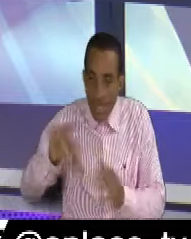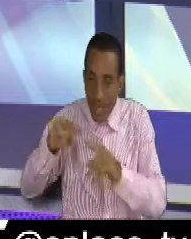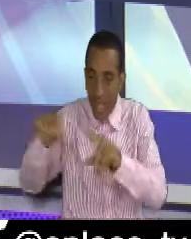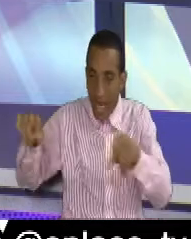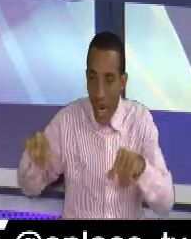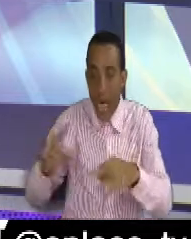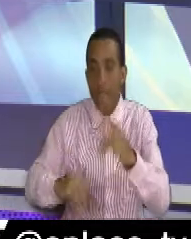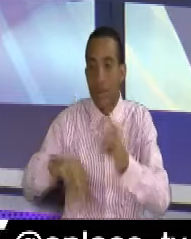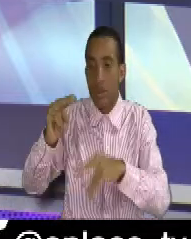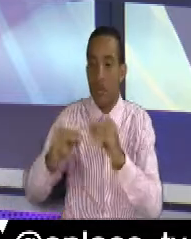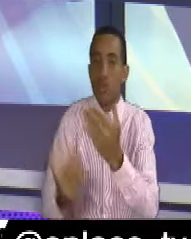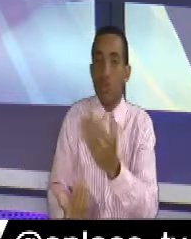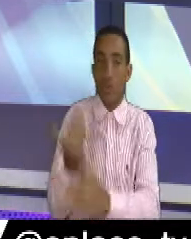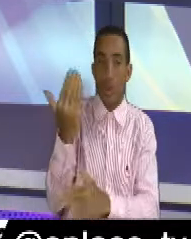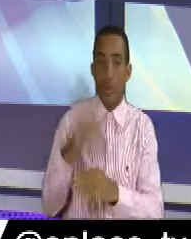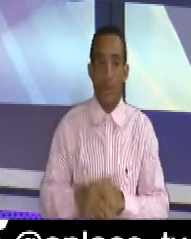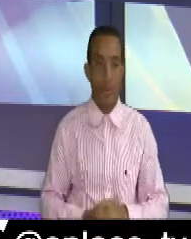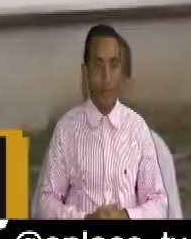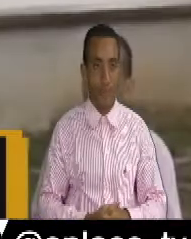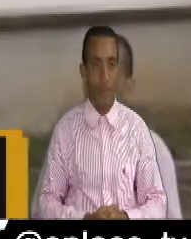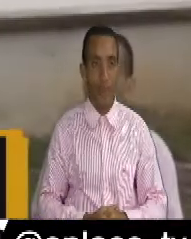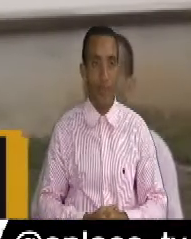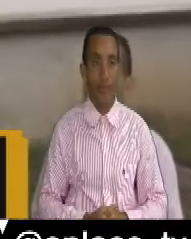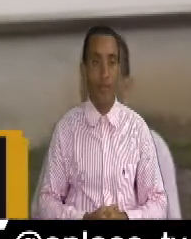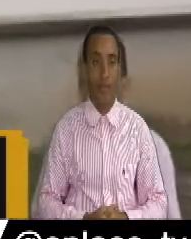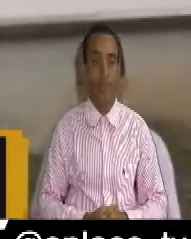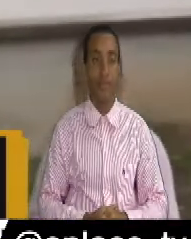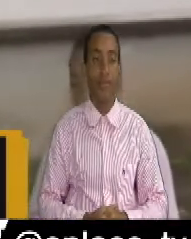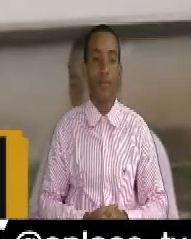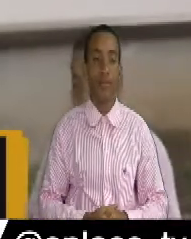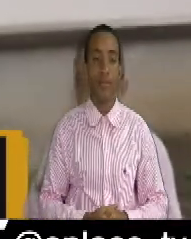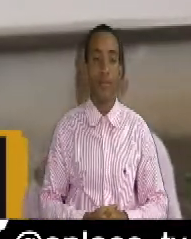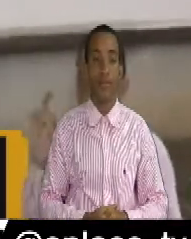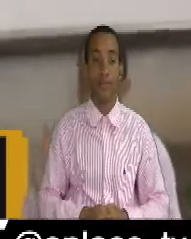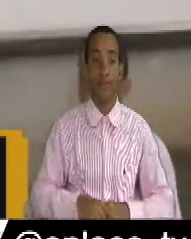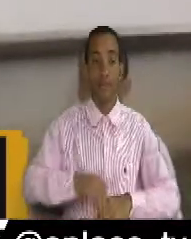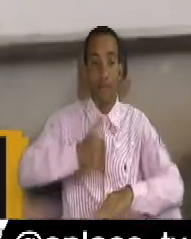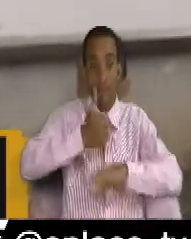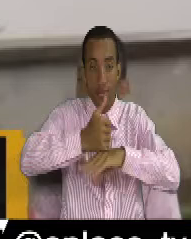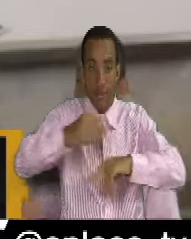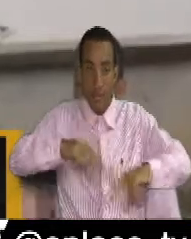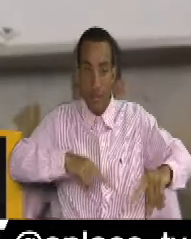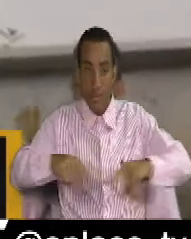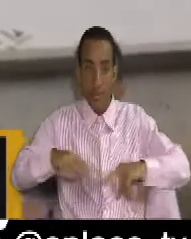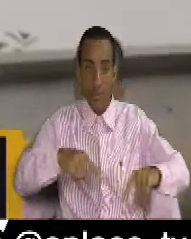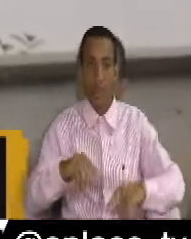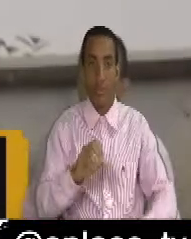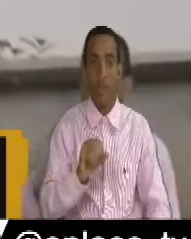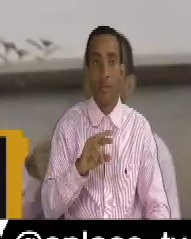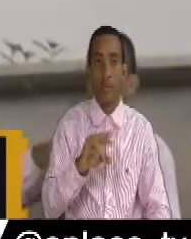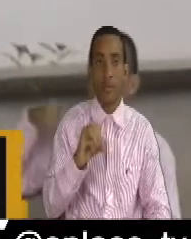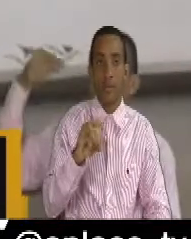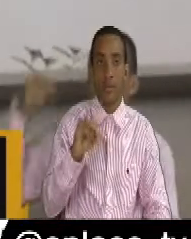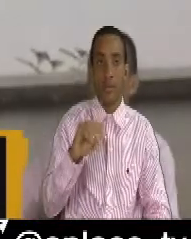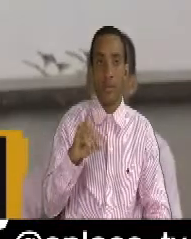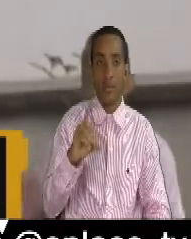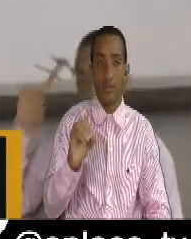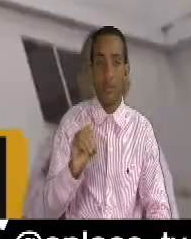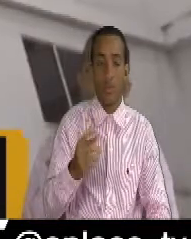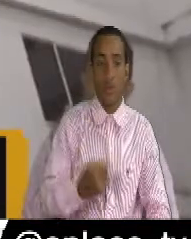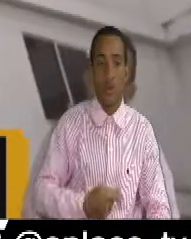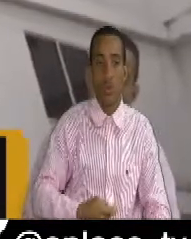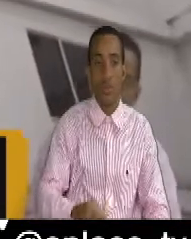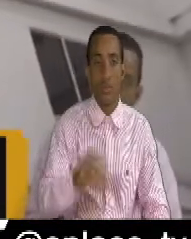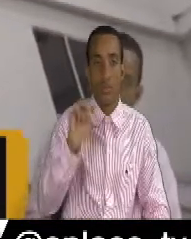centro asistencial. El gerente del Hospital Regional del Magdalena Medio, Armando Segura, anunció a través de Enlace Noticias que el próximo martes